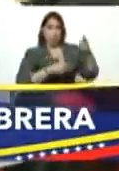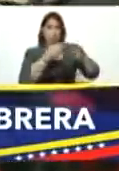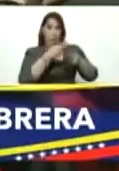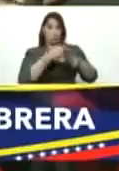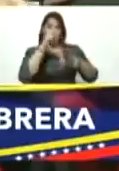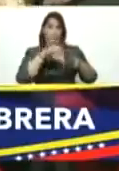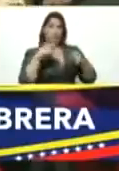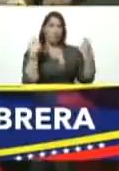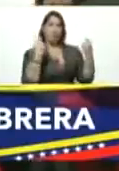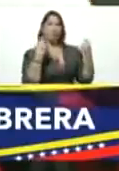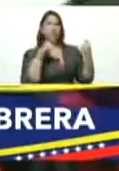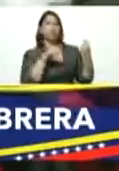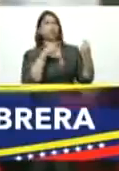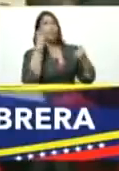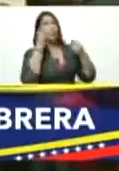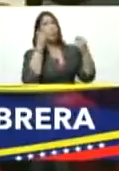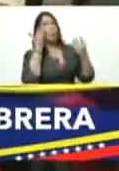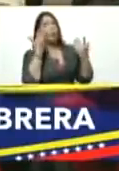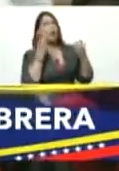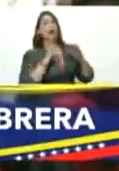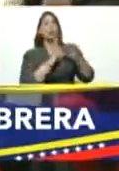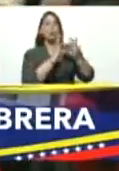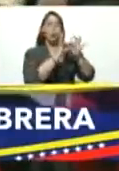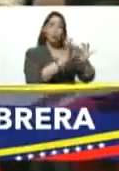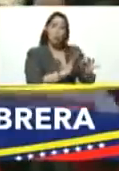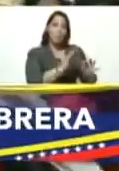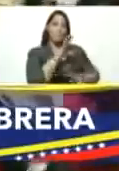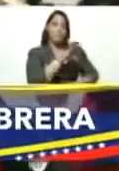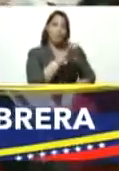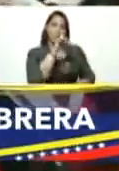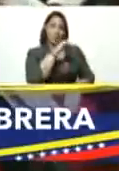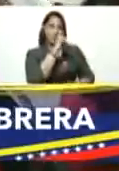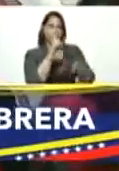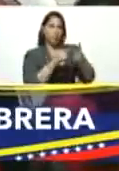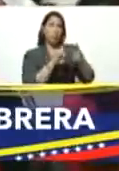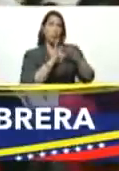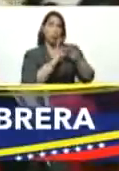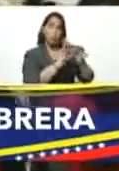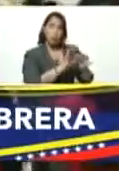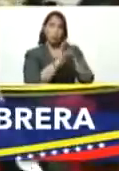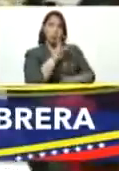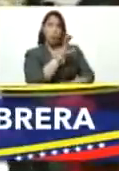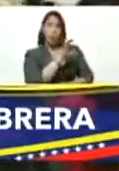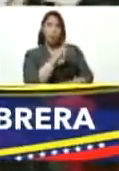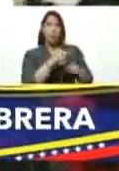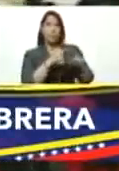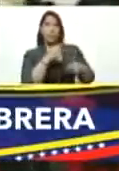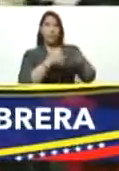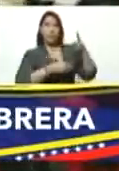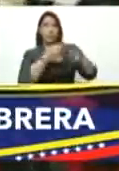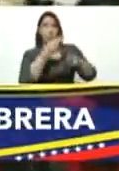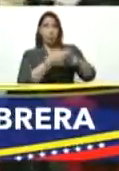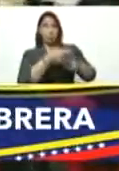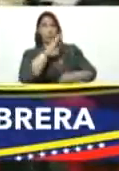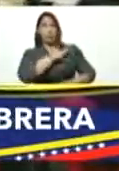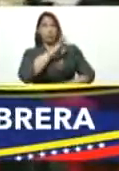consigna consolidar la patria consolidando la patria para construir